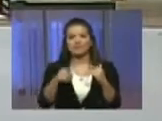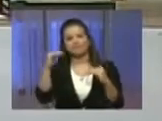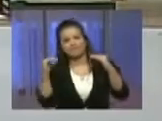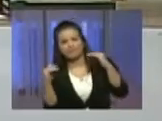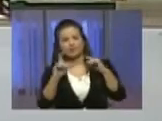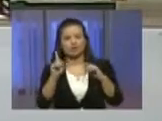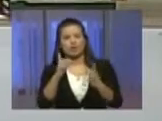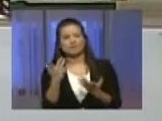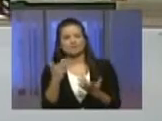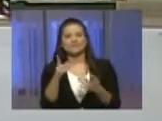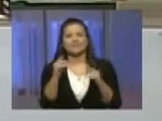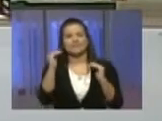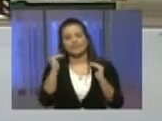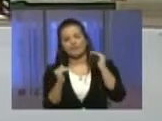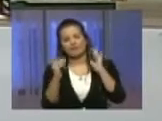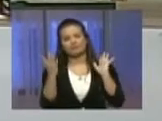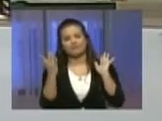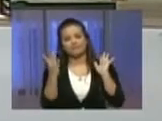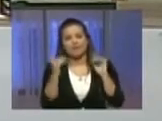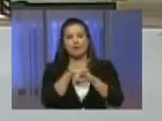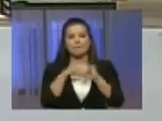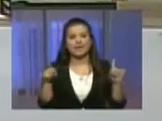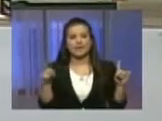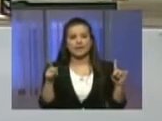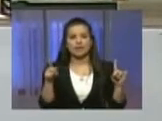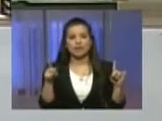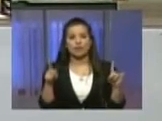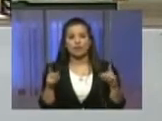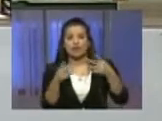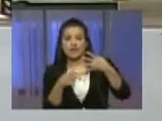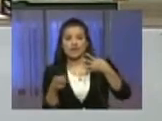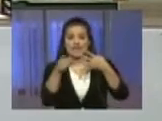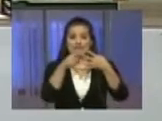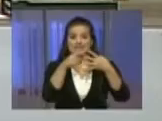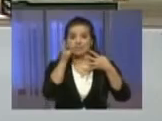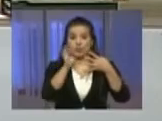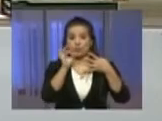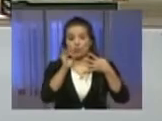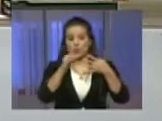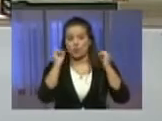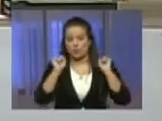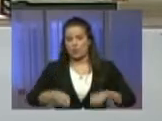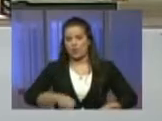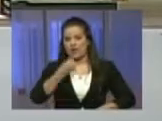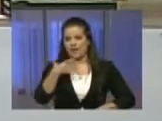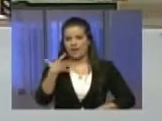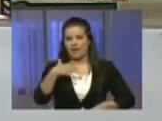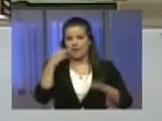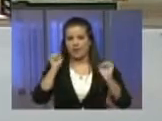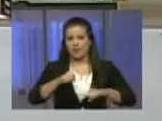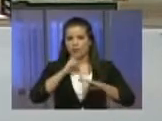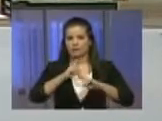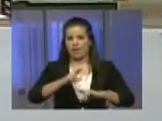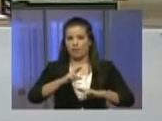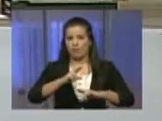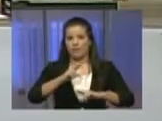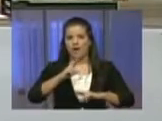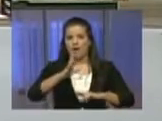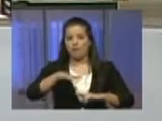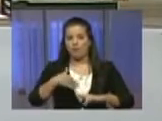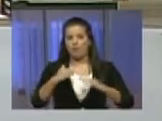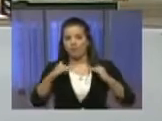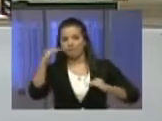sino una diferencia pero el segundo cuarto fue determinante para bueno la